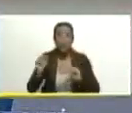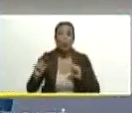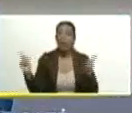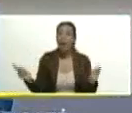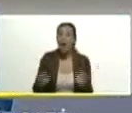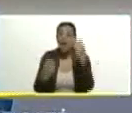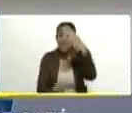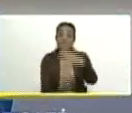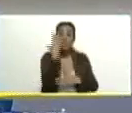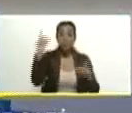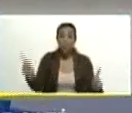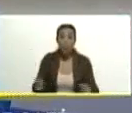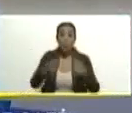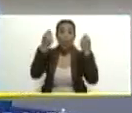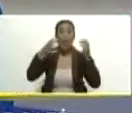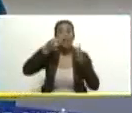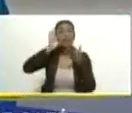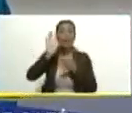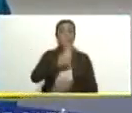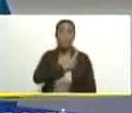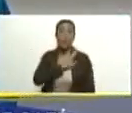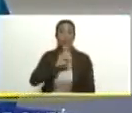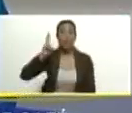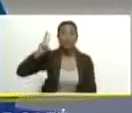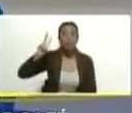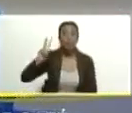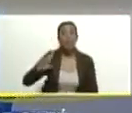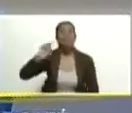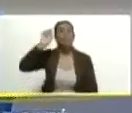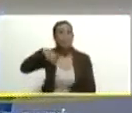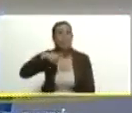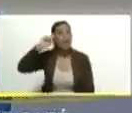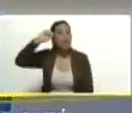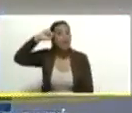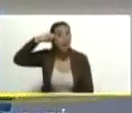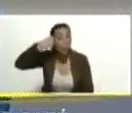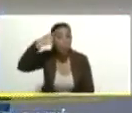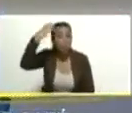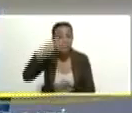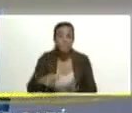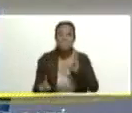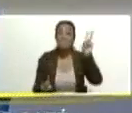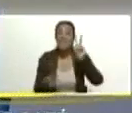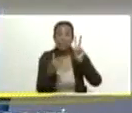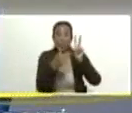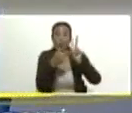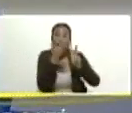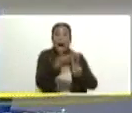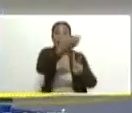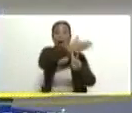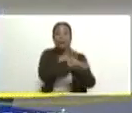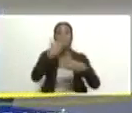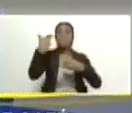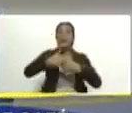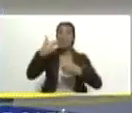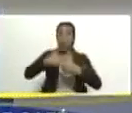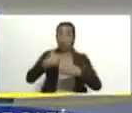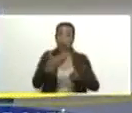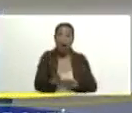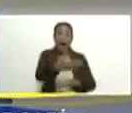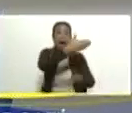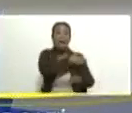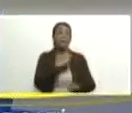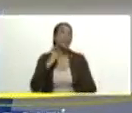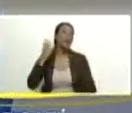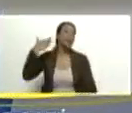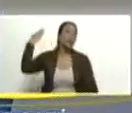venezolano. Tenemos que recordar que Venezuela, antes del petróleo, fue